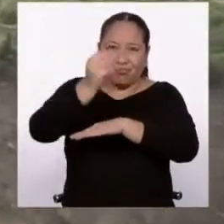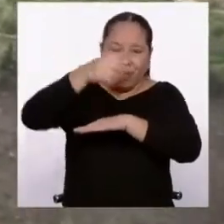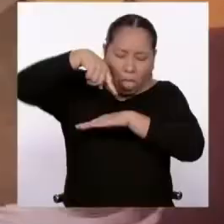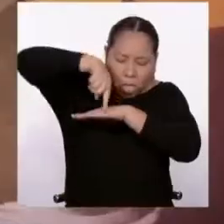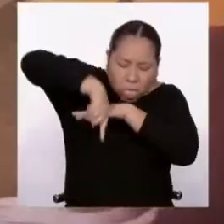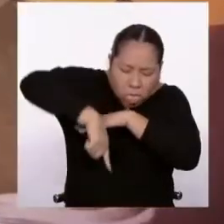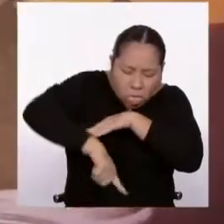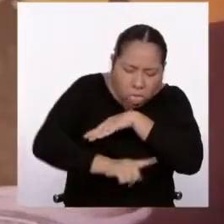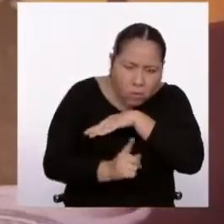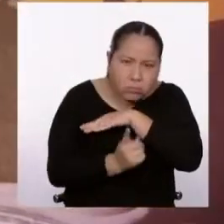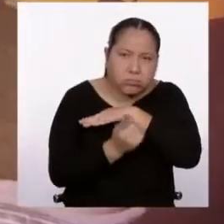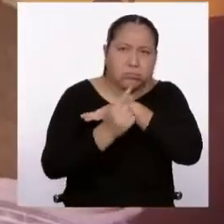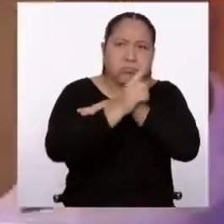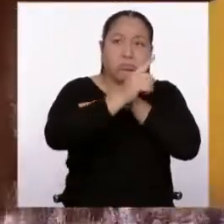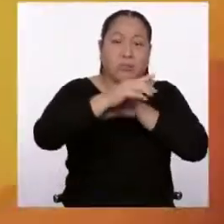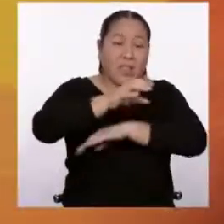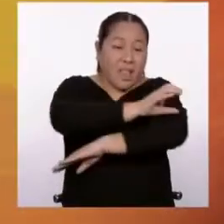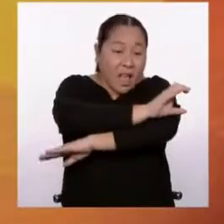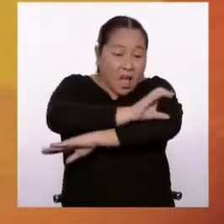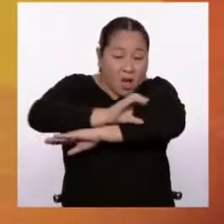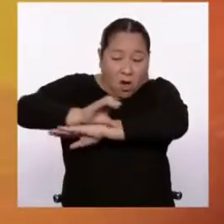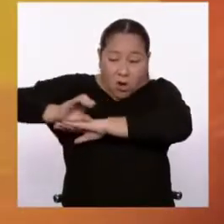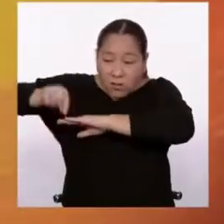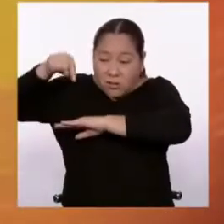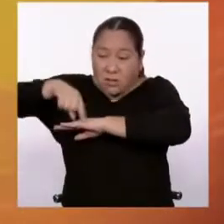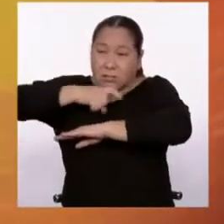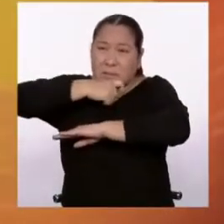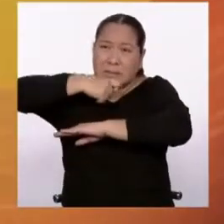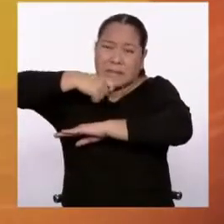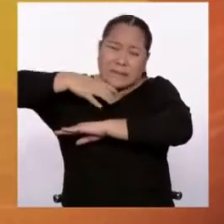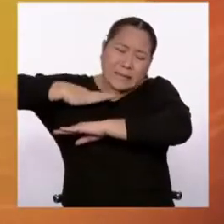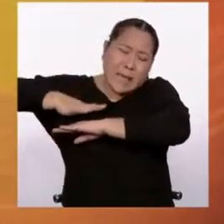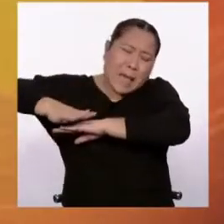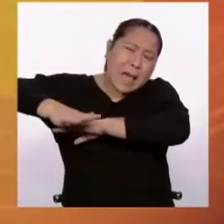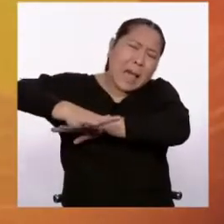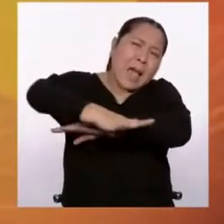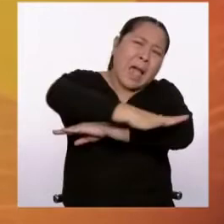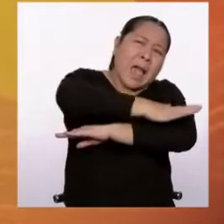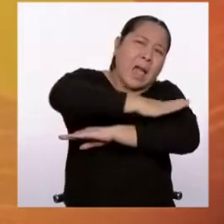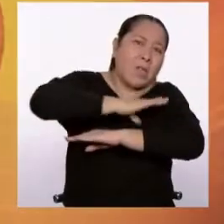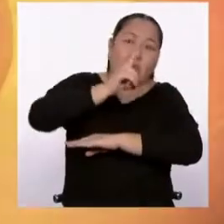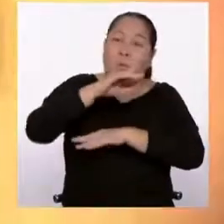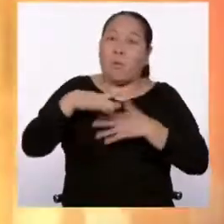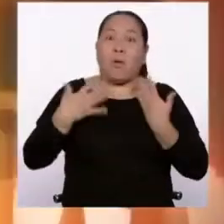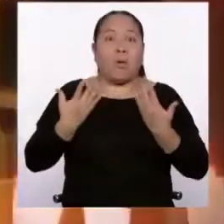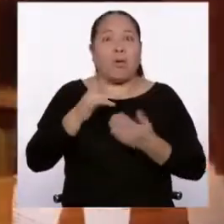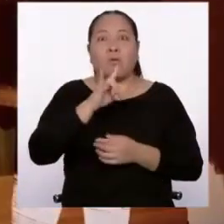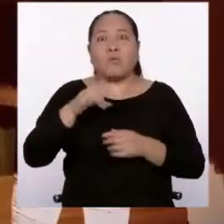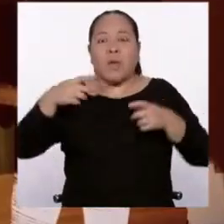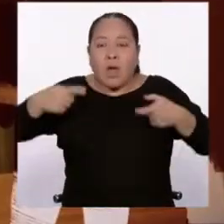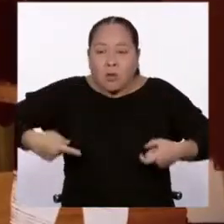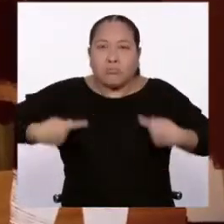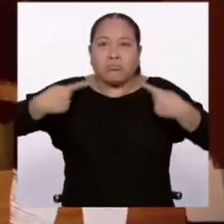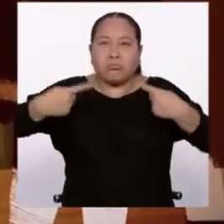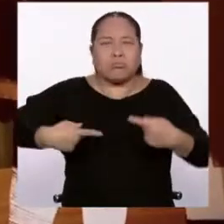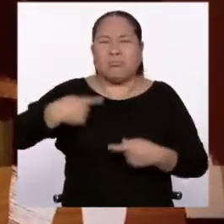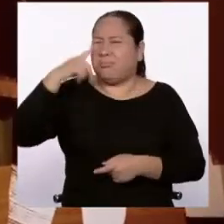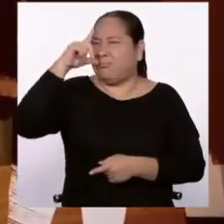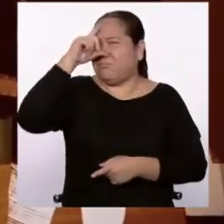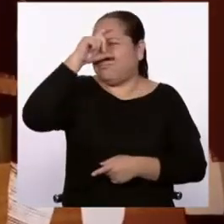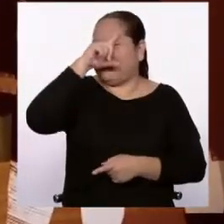quebradas, y en la costa el desierto árido, donde no se podía usar la rueda.